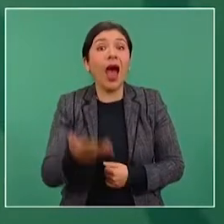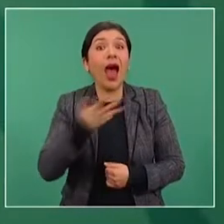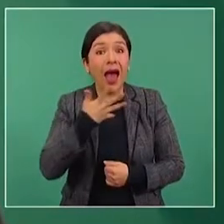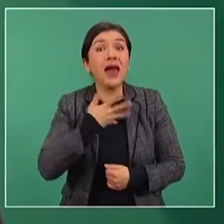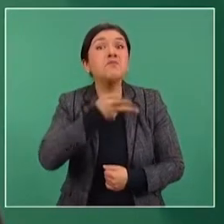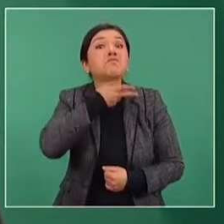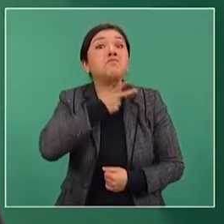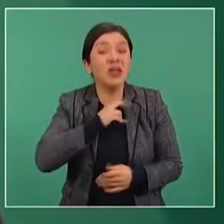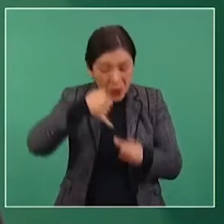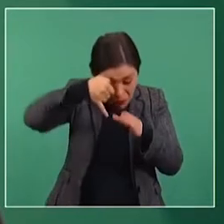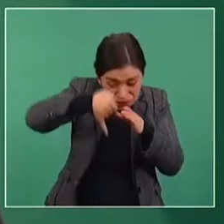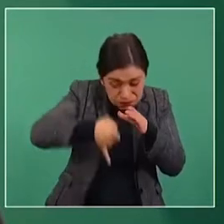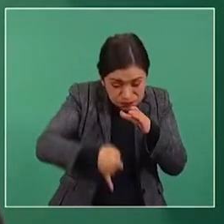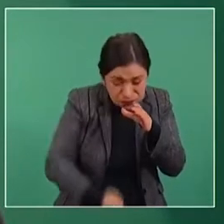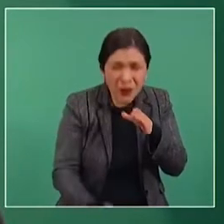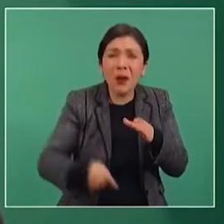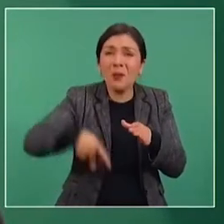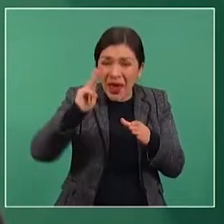mucho extraer.